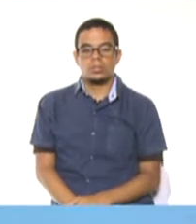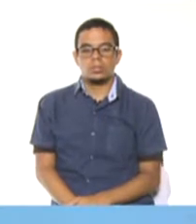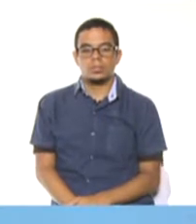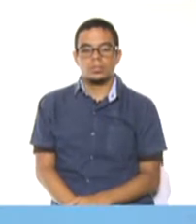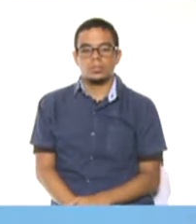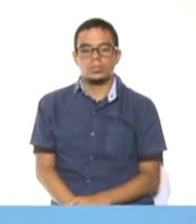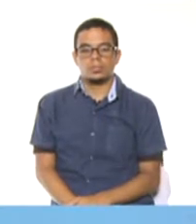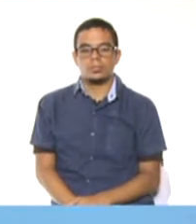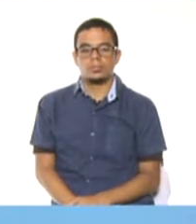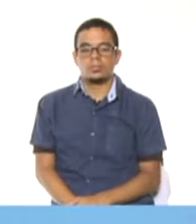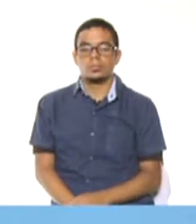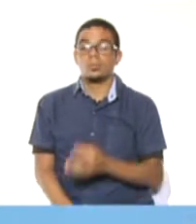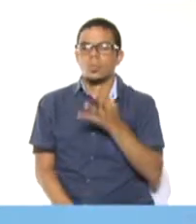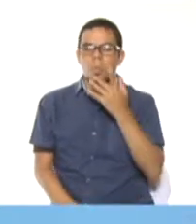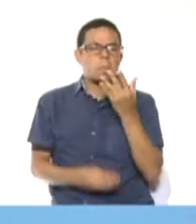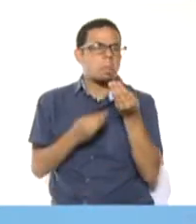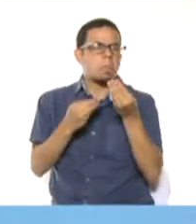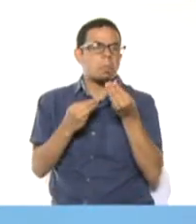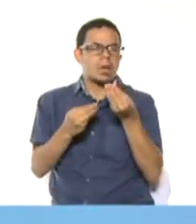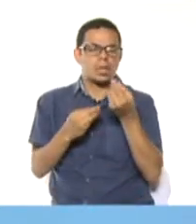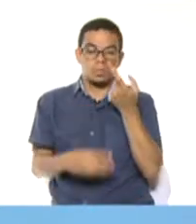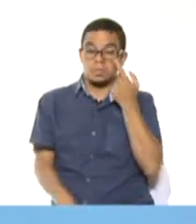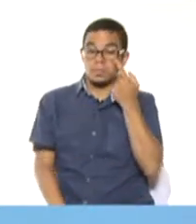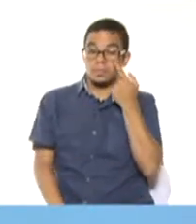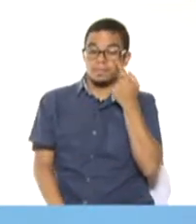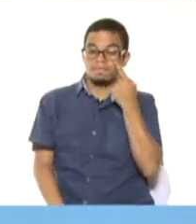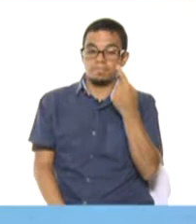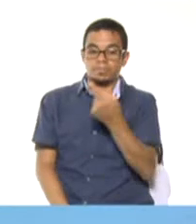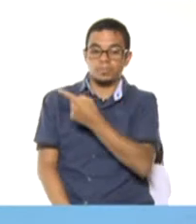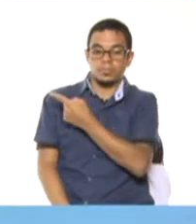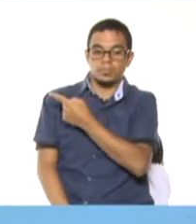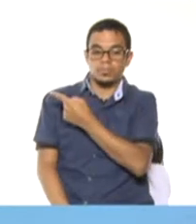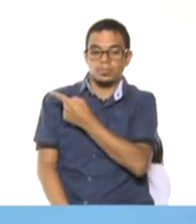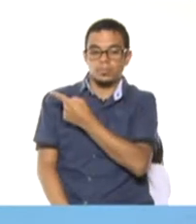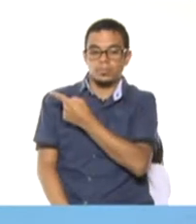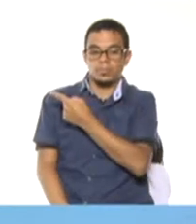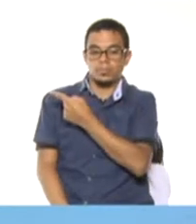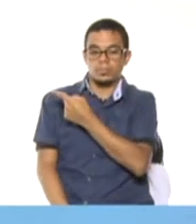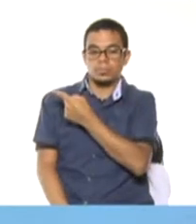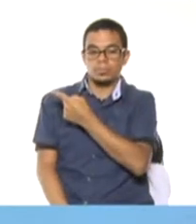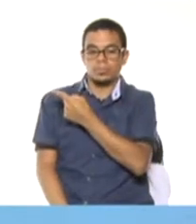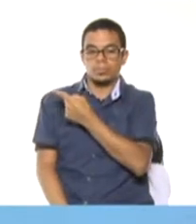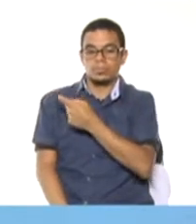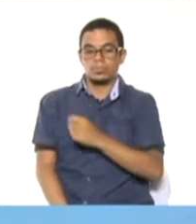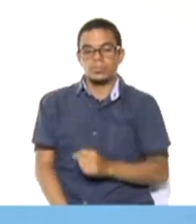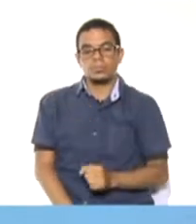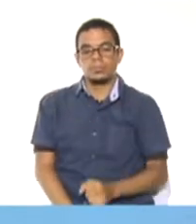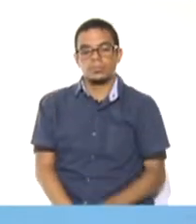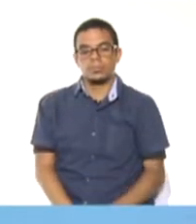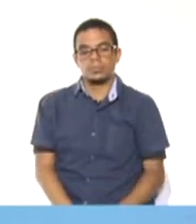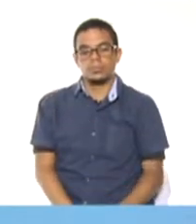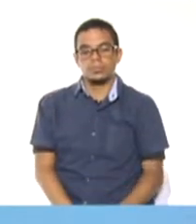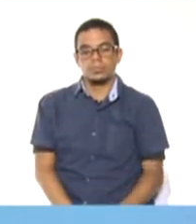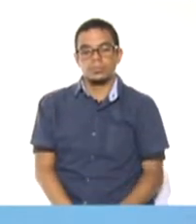vamos a hacer una muestra con pabilo. Agarramos la pasta